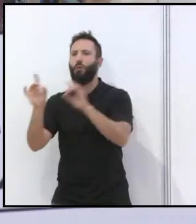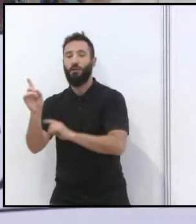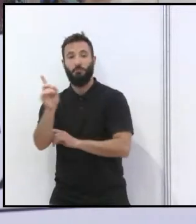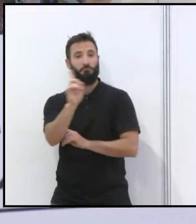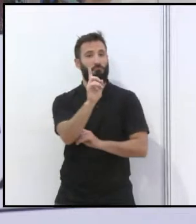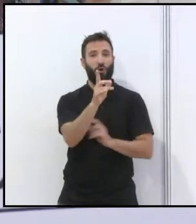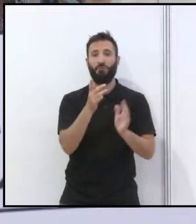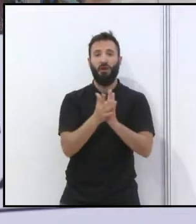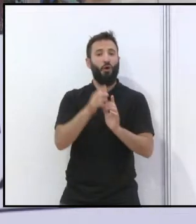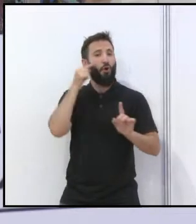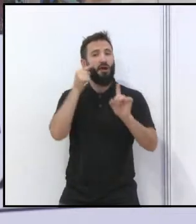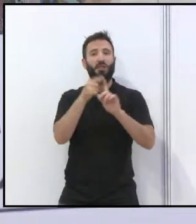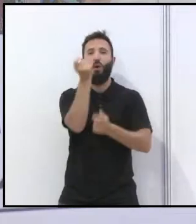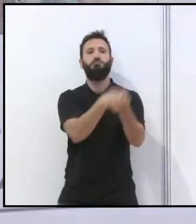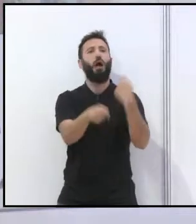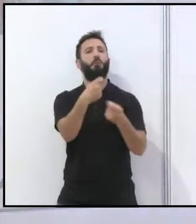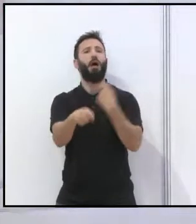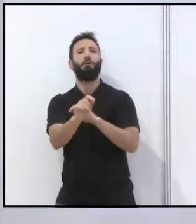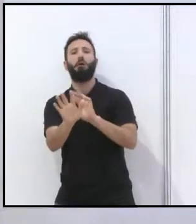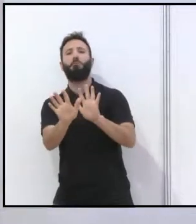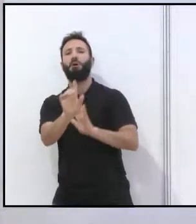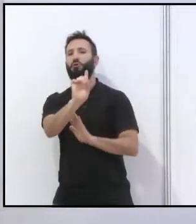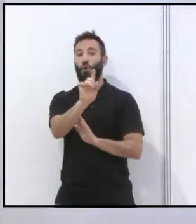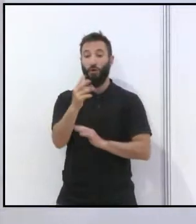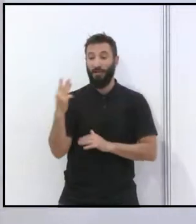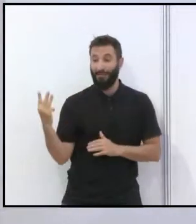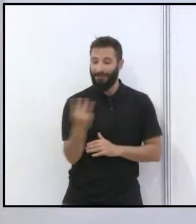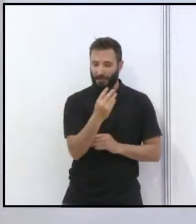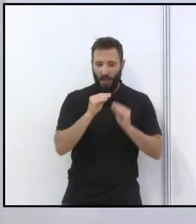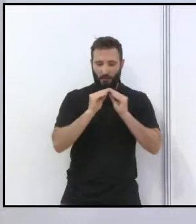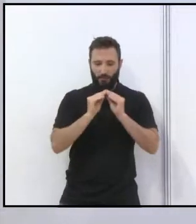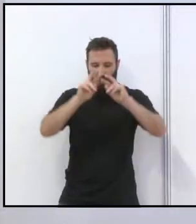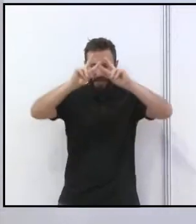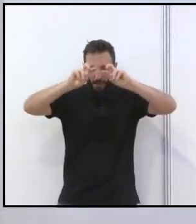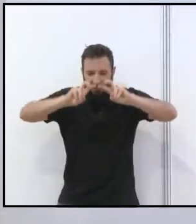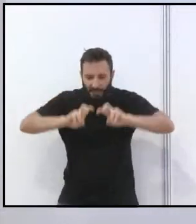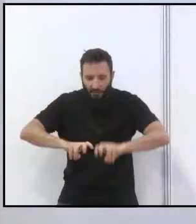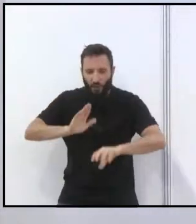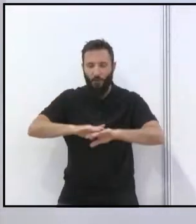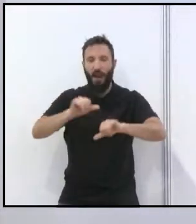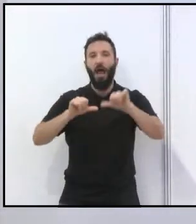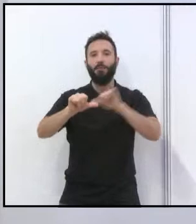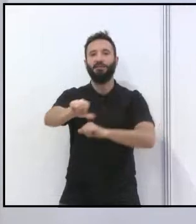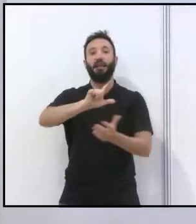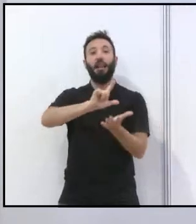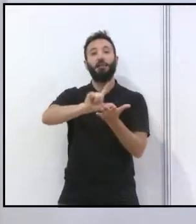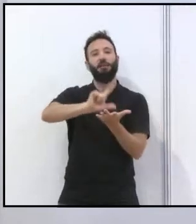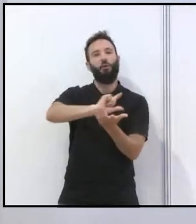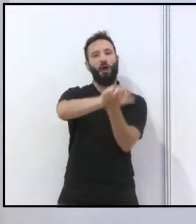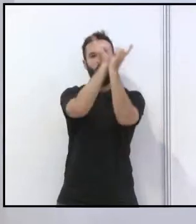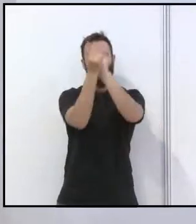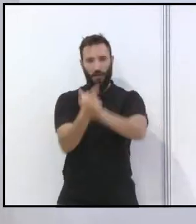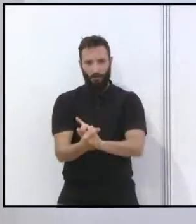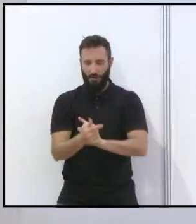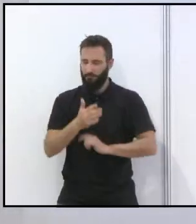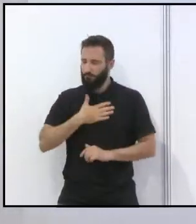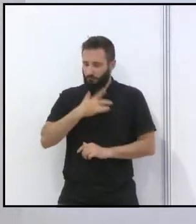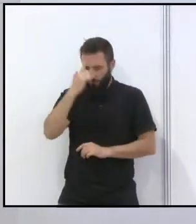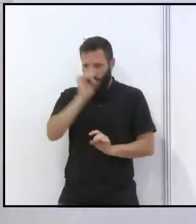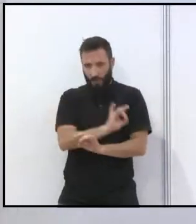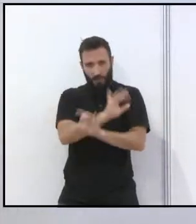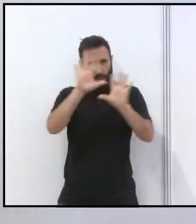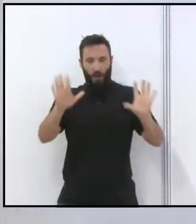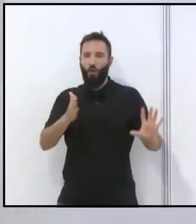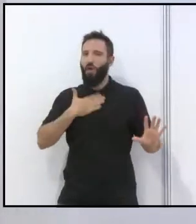comercial, estamos haciendo una investigación que va a dar vuelta a la literatura. Eso es evidente. Yo lo digo ya desde mi edad. O